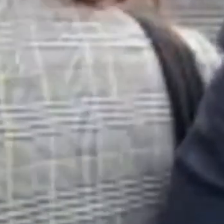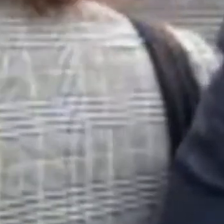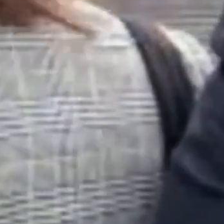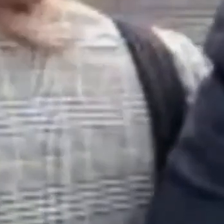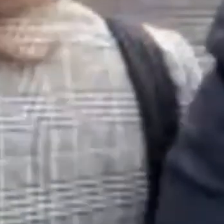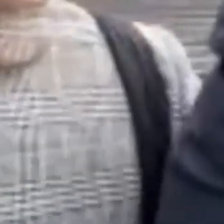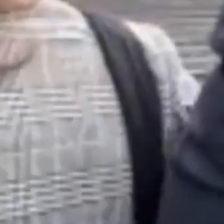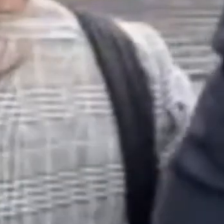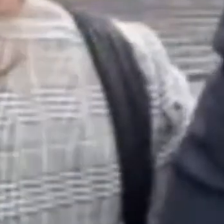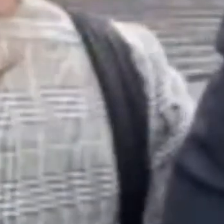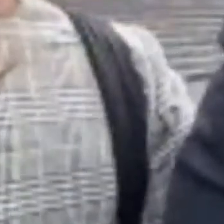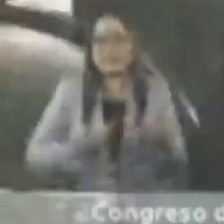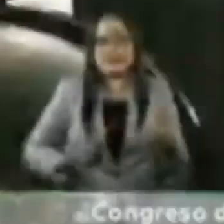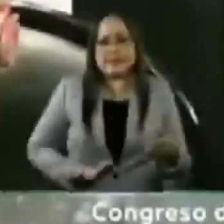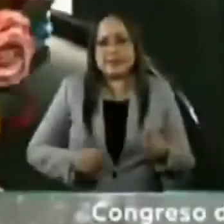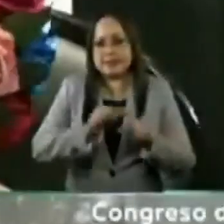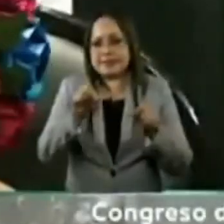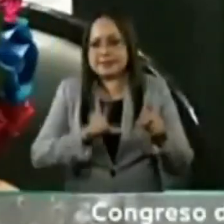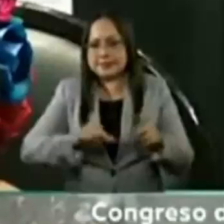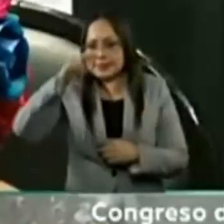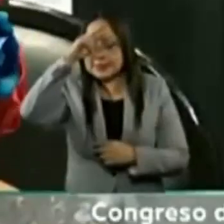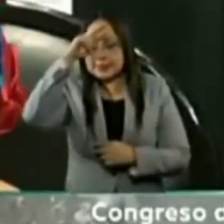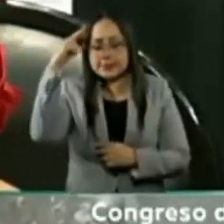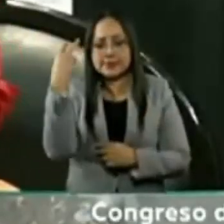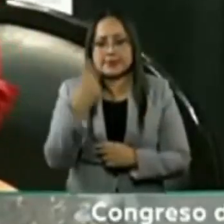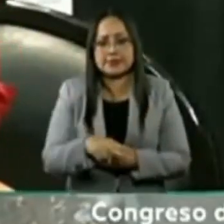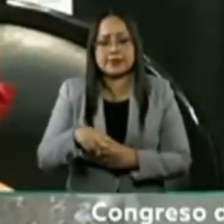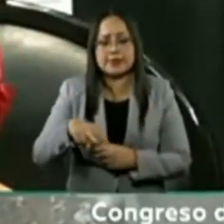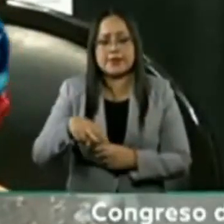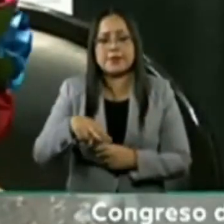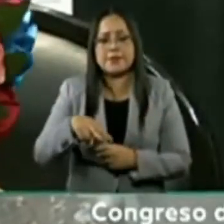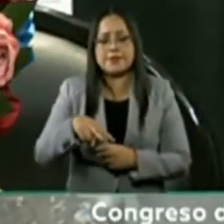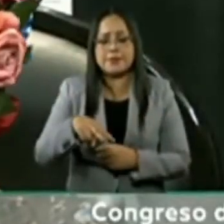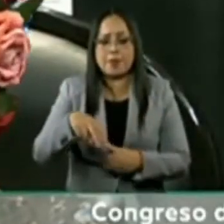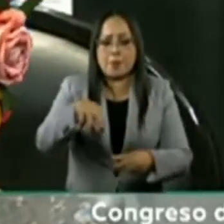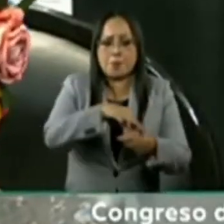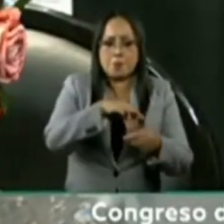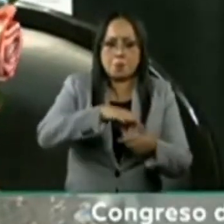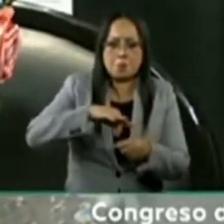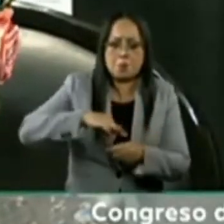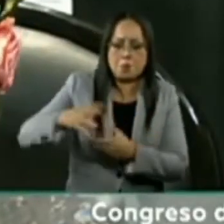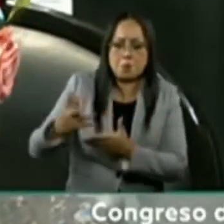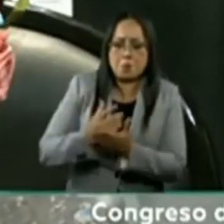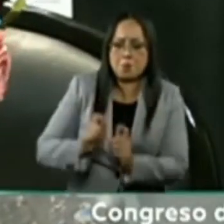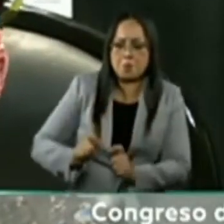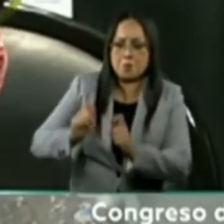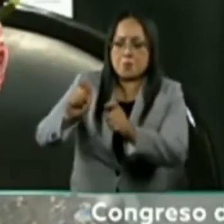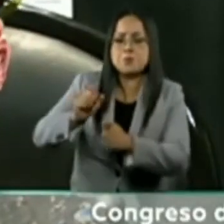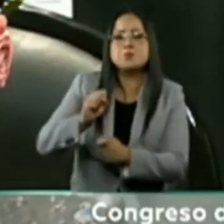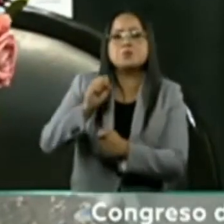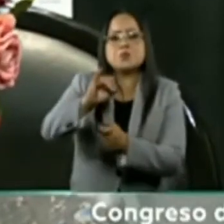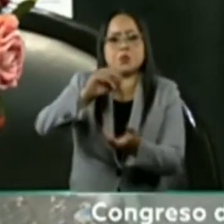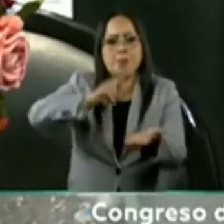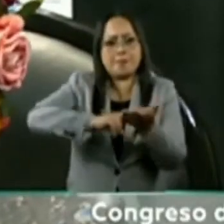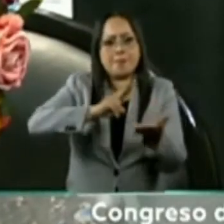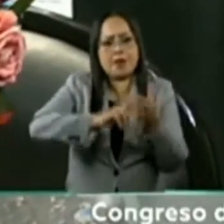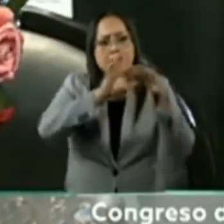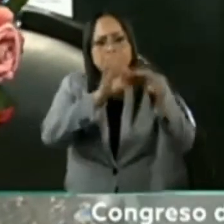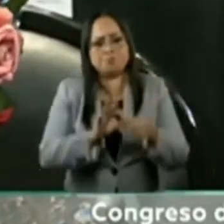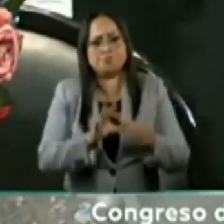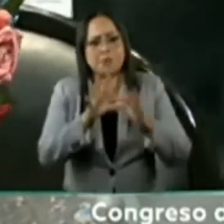en poco más de una hora, y la doctora Claudia Sheinbaum se convierta en la